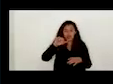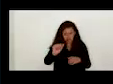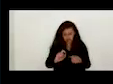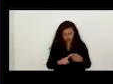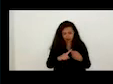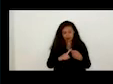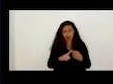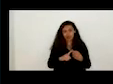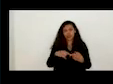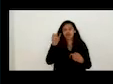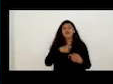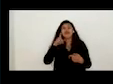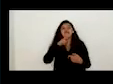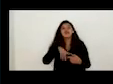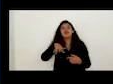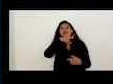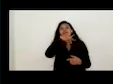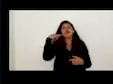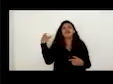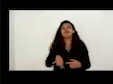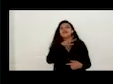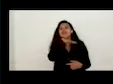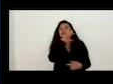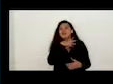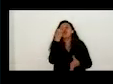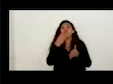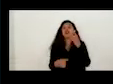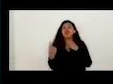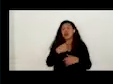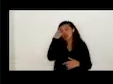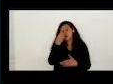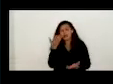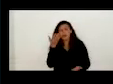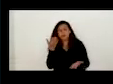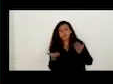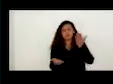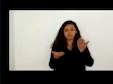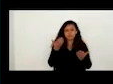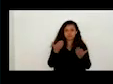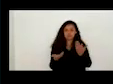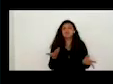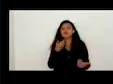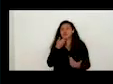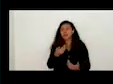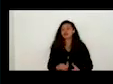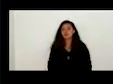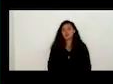del jitomate, chile y cebolla sería esto. ¿Y qué le faltaría para que fuera equilibrado ese plato, Noemí?